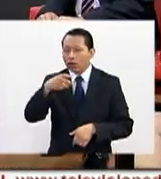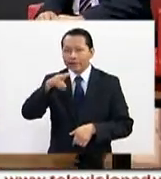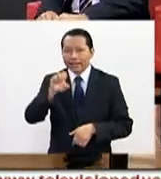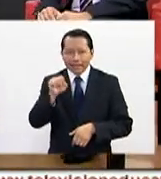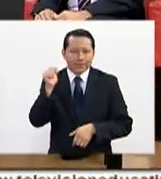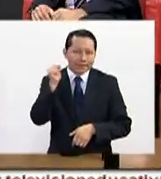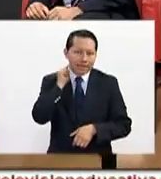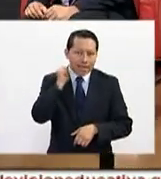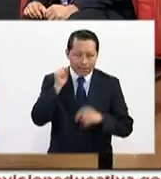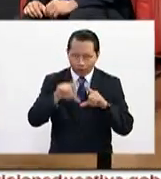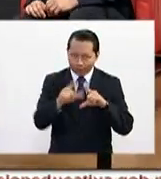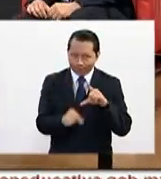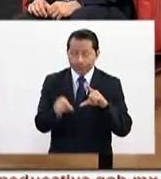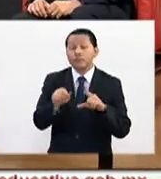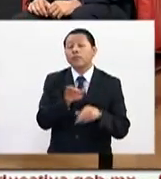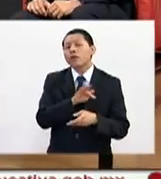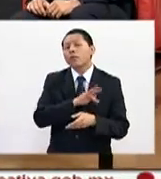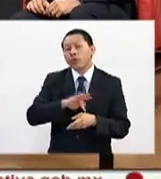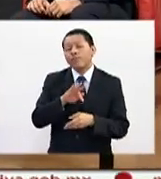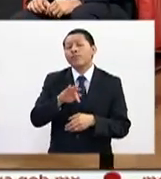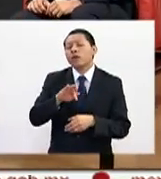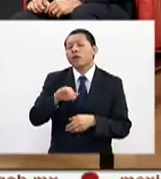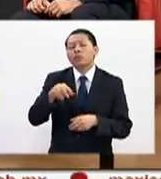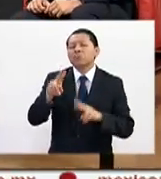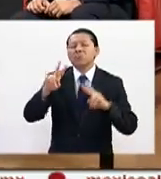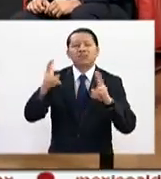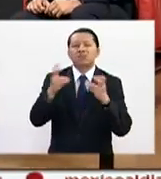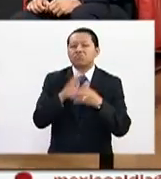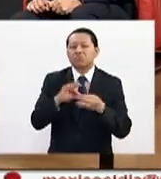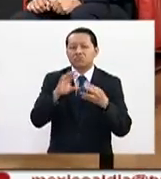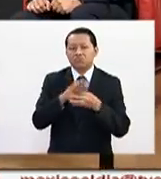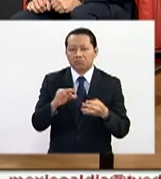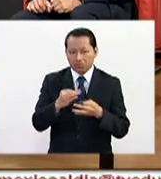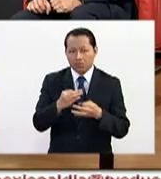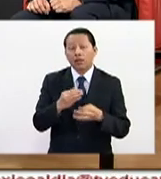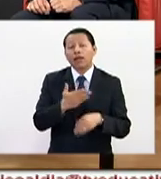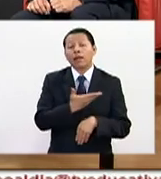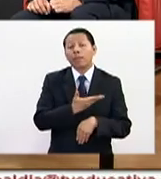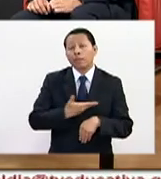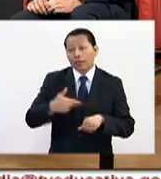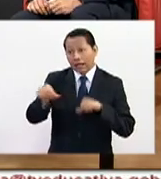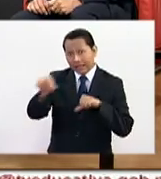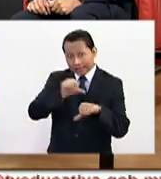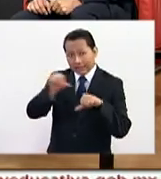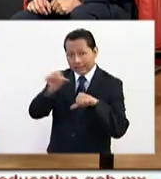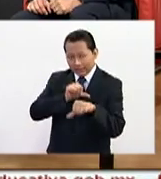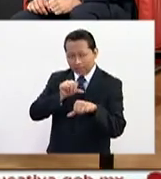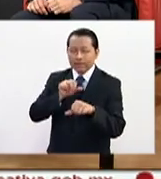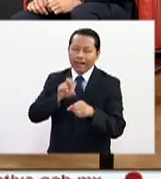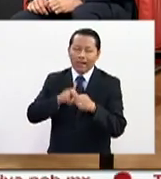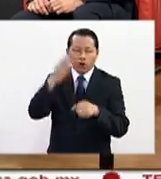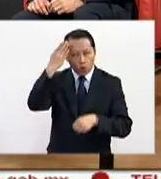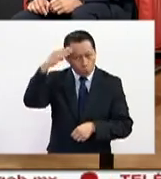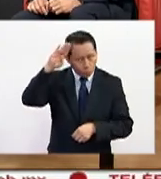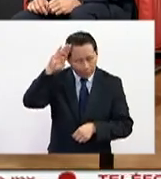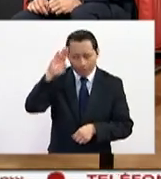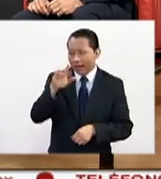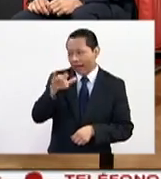de la República. Y hoy hablaremos de la sucesión presidencial en Cuba. Así Carlos, es, Anita,